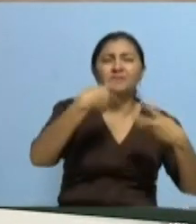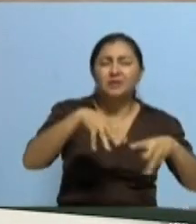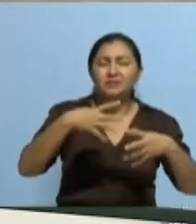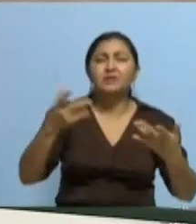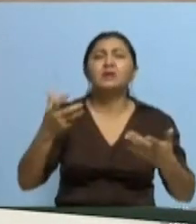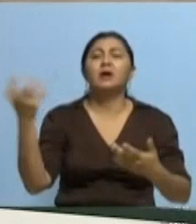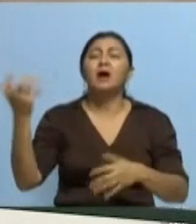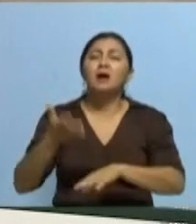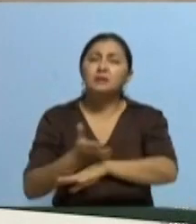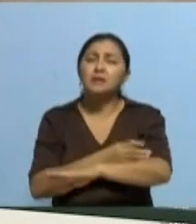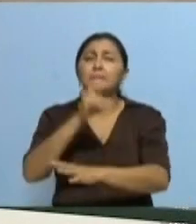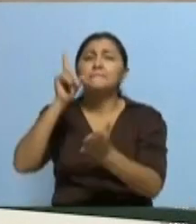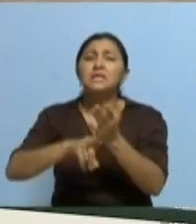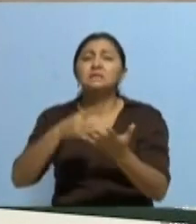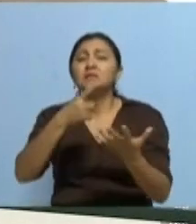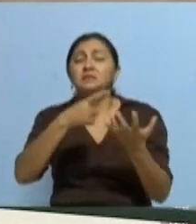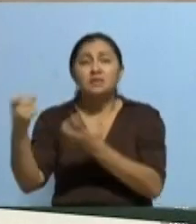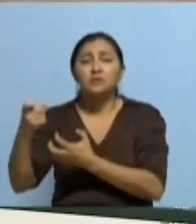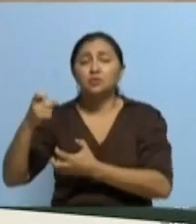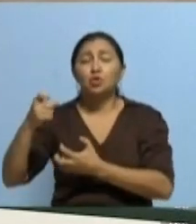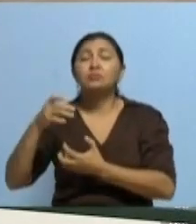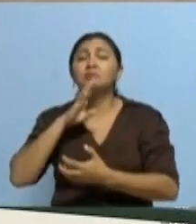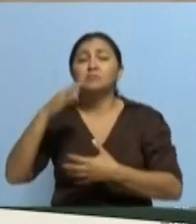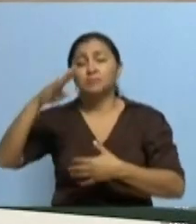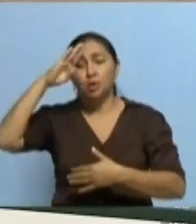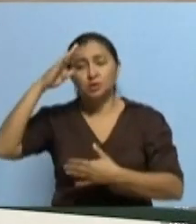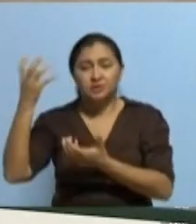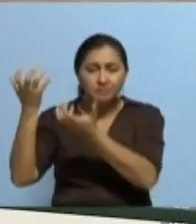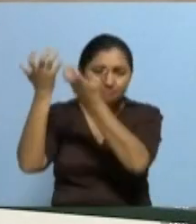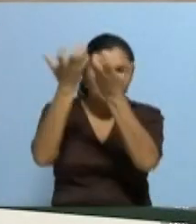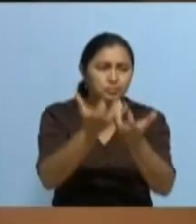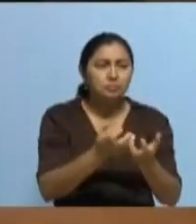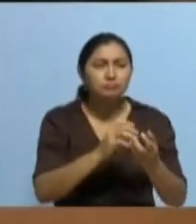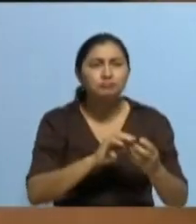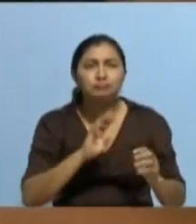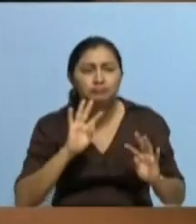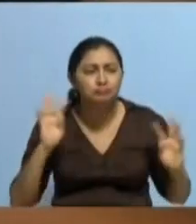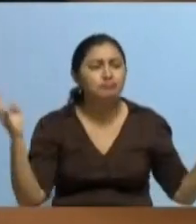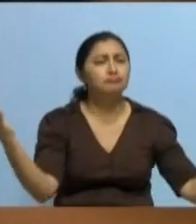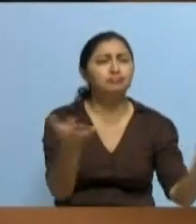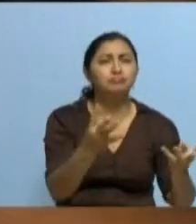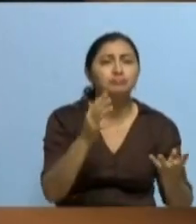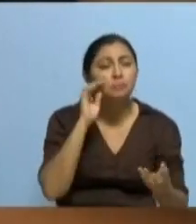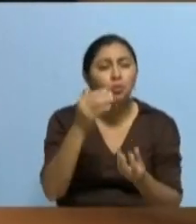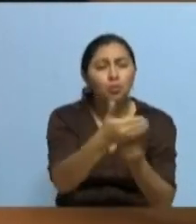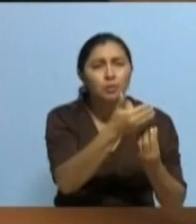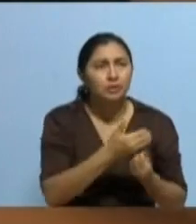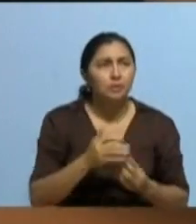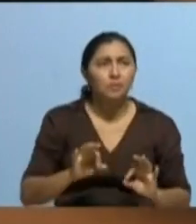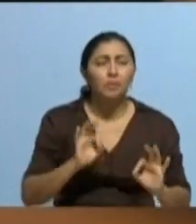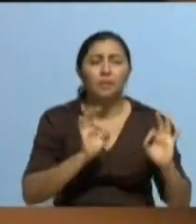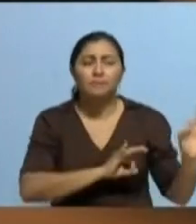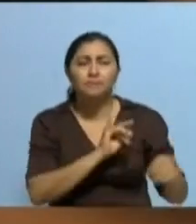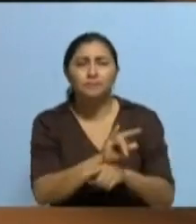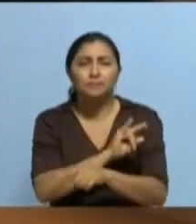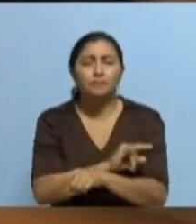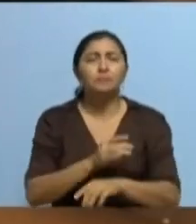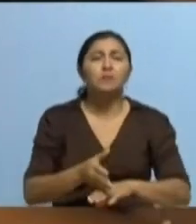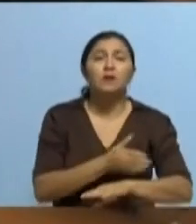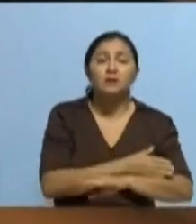Al tiempo, anunció que otras entidades también garantizarán el orden en estos eventos. no solo tenemos el desfile de Guayerna, sino